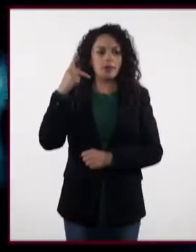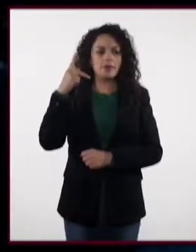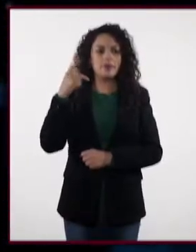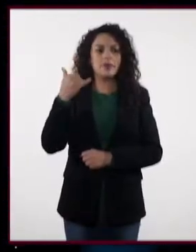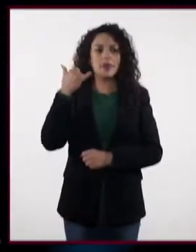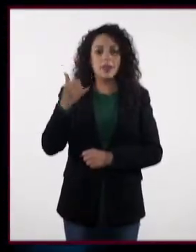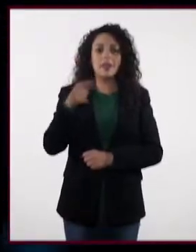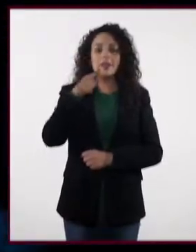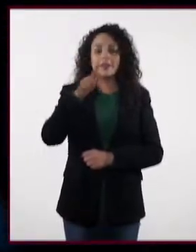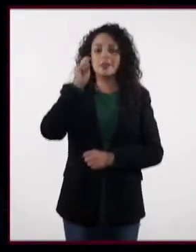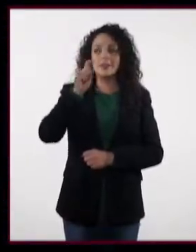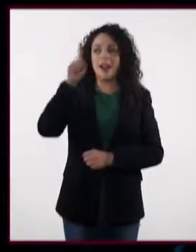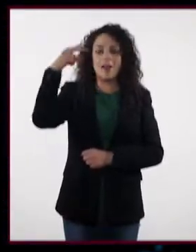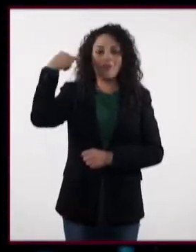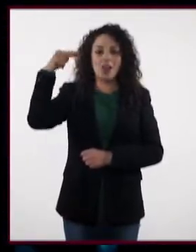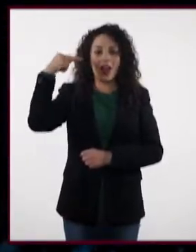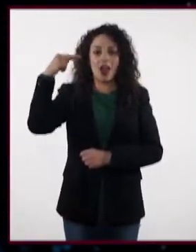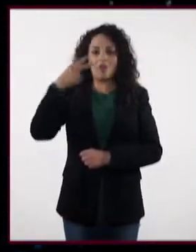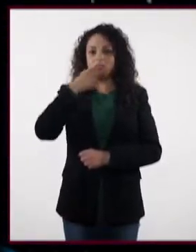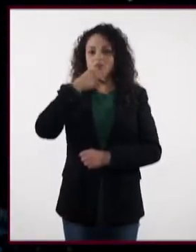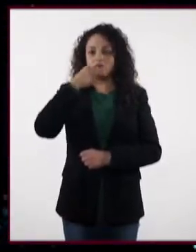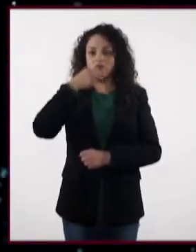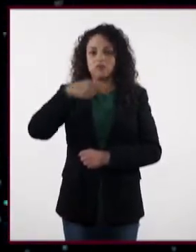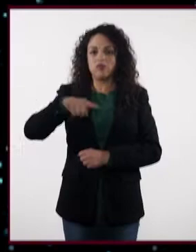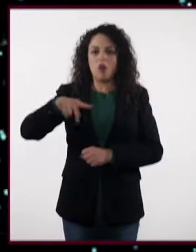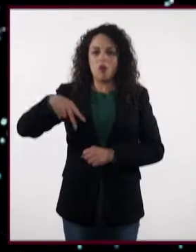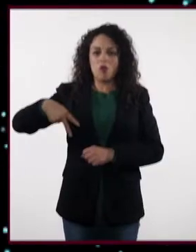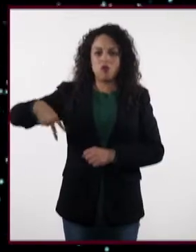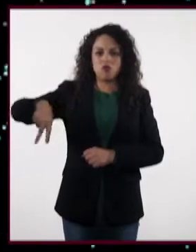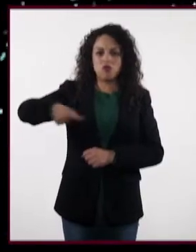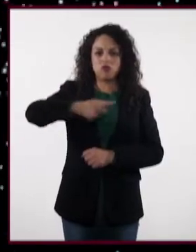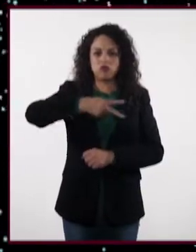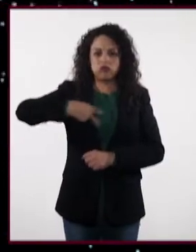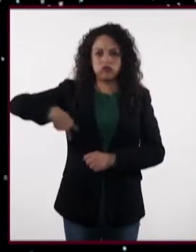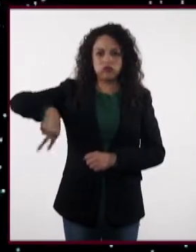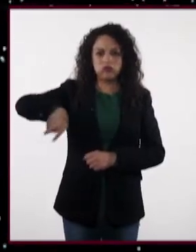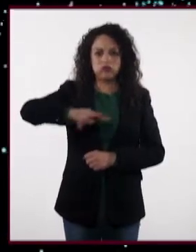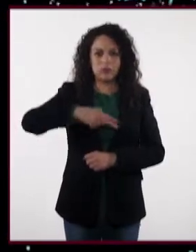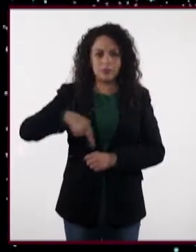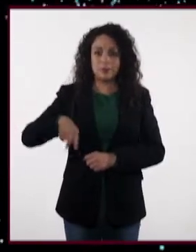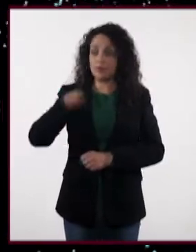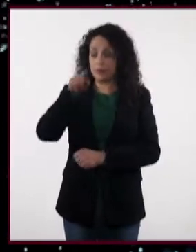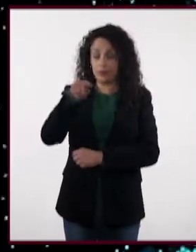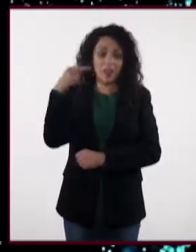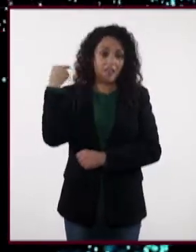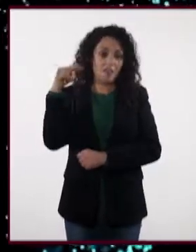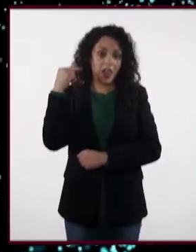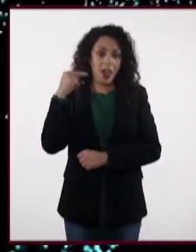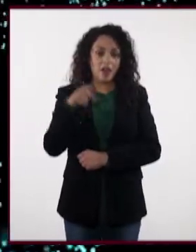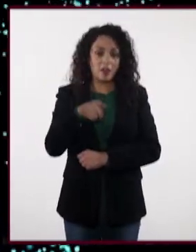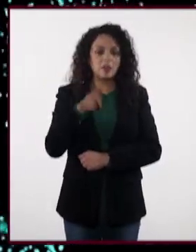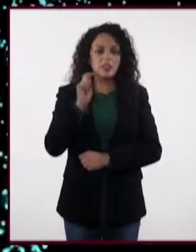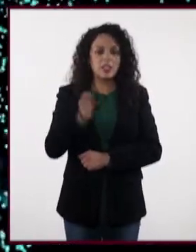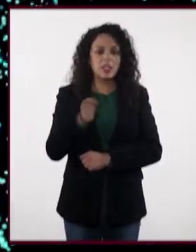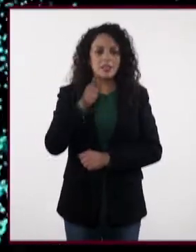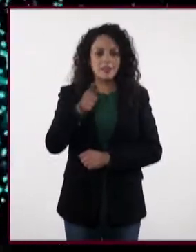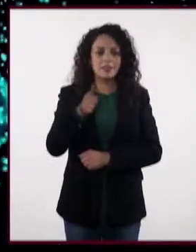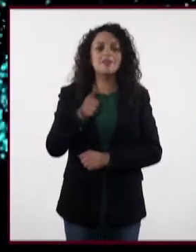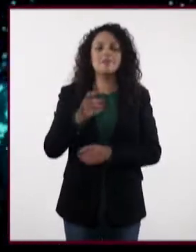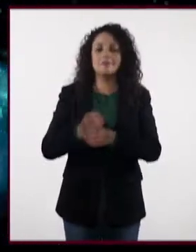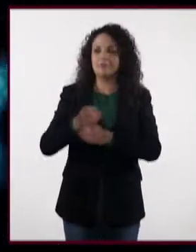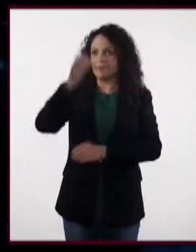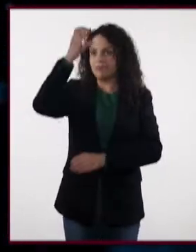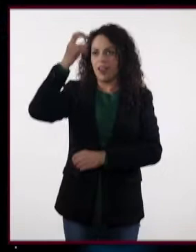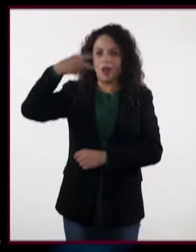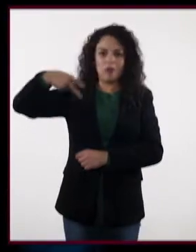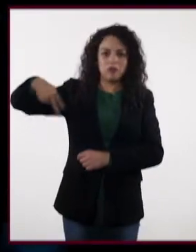famosísimos voladores de Papantla. ¿De Veracruz? Ellos son de Veracruz y son los voladores de